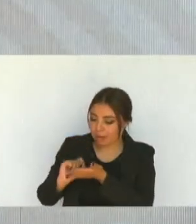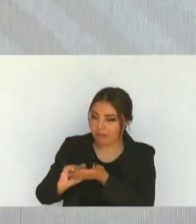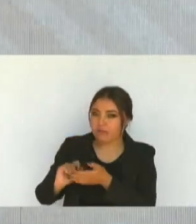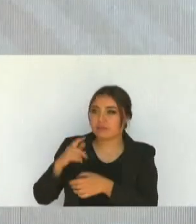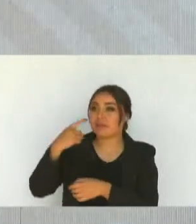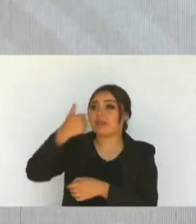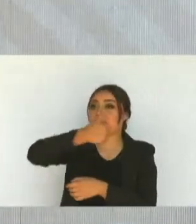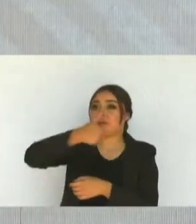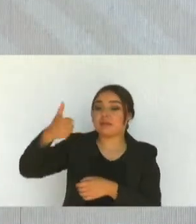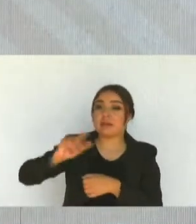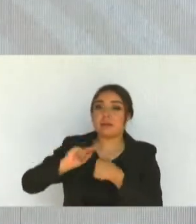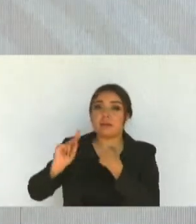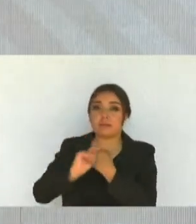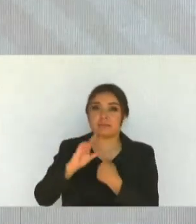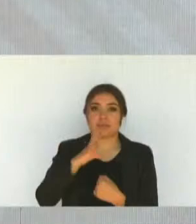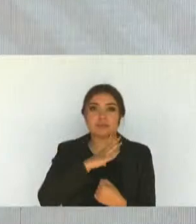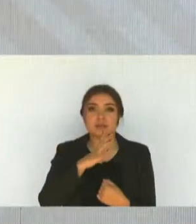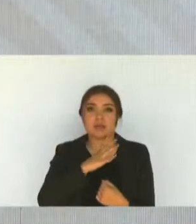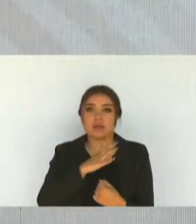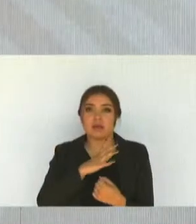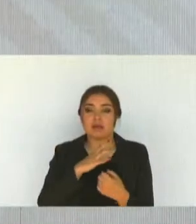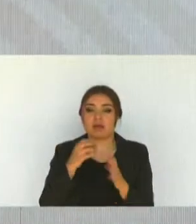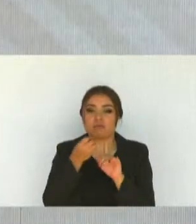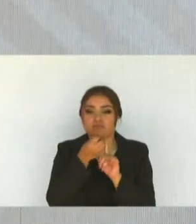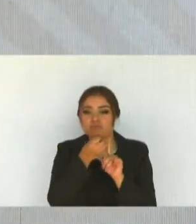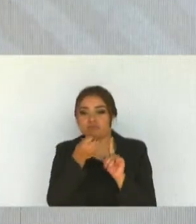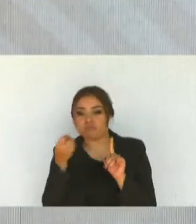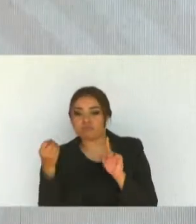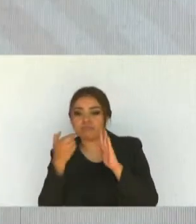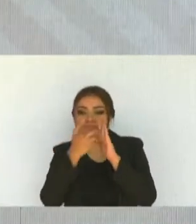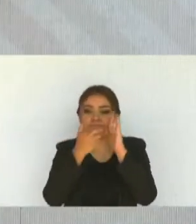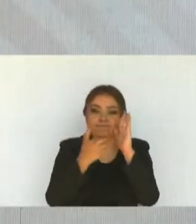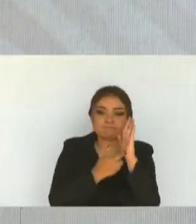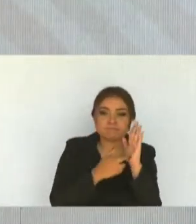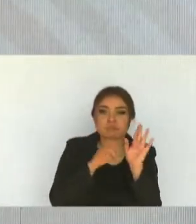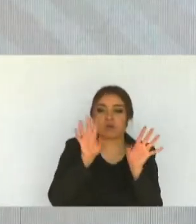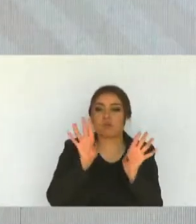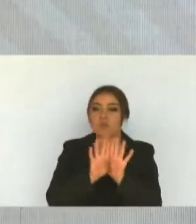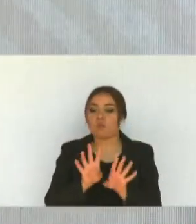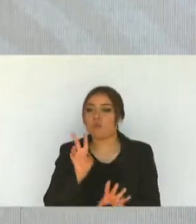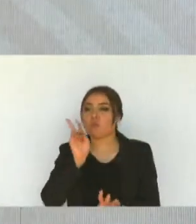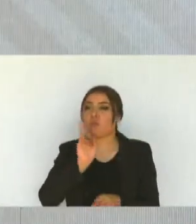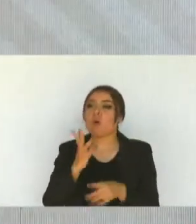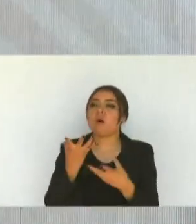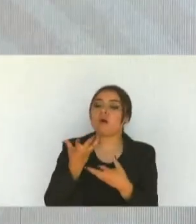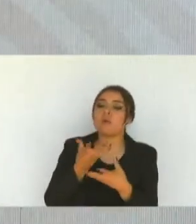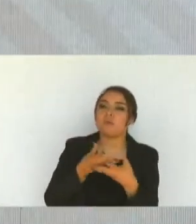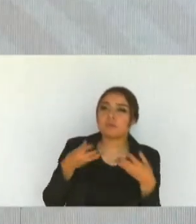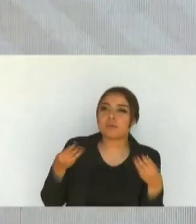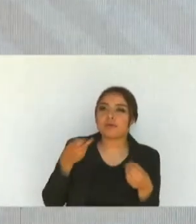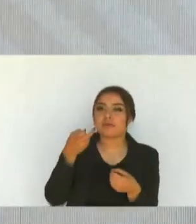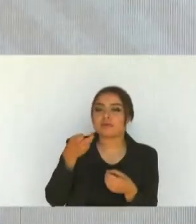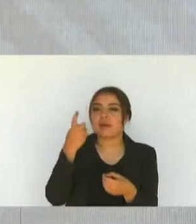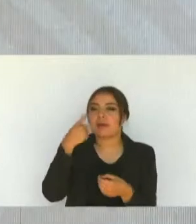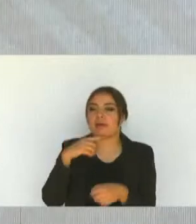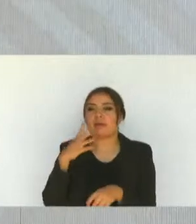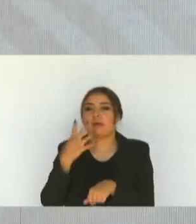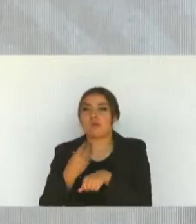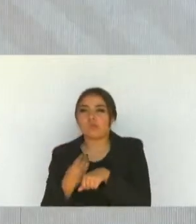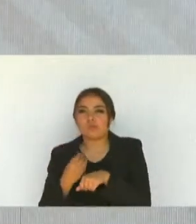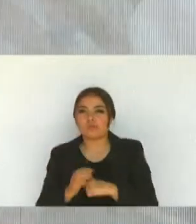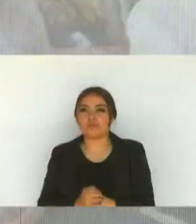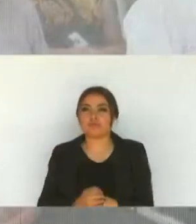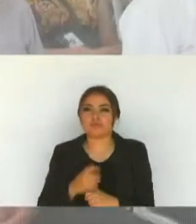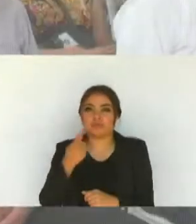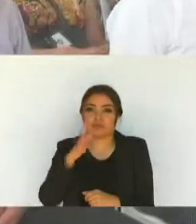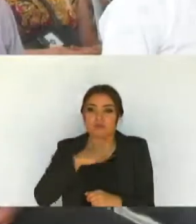lleva a cabo estrategias para transitar estas fases agudas o la fase de recuperación y mantenimiento.